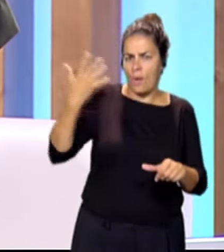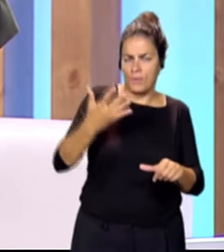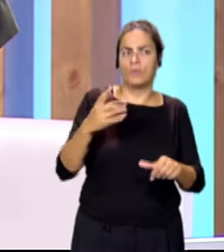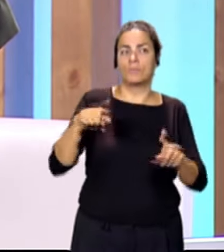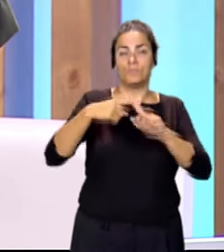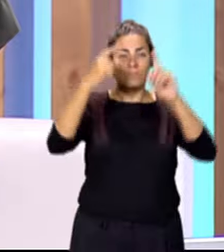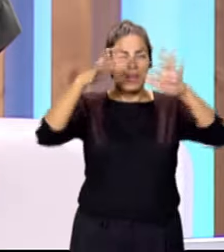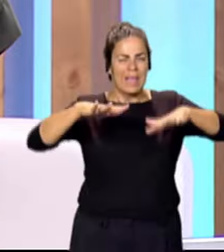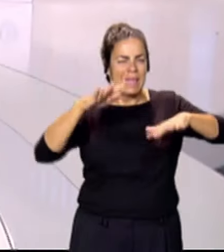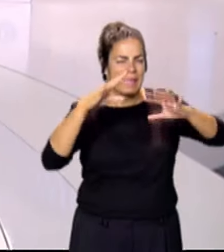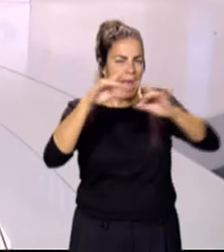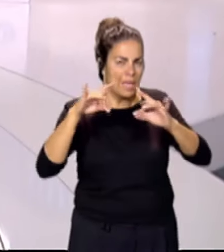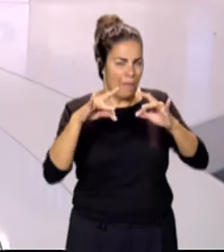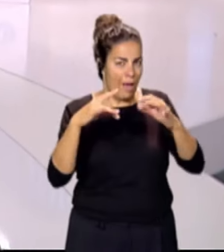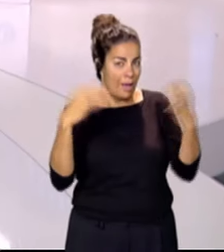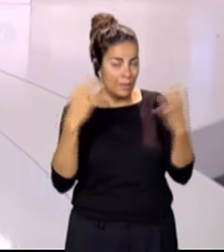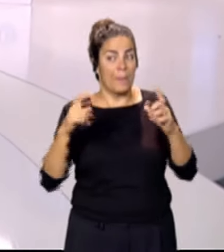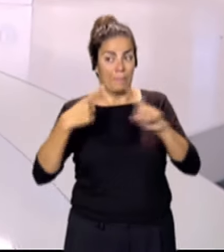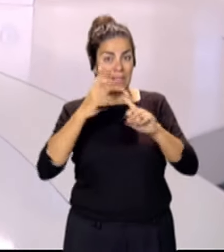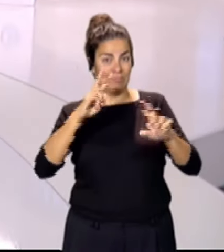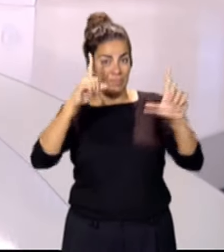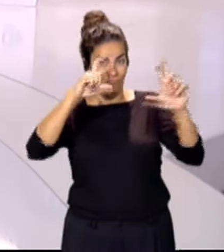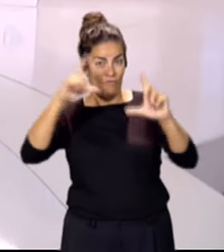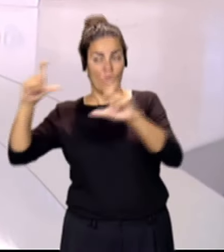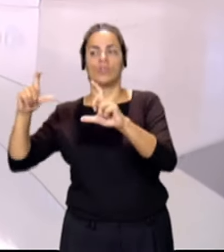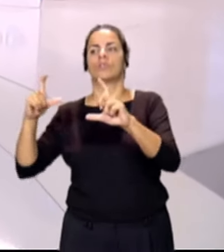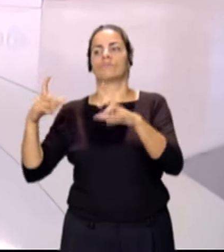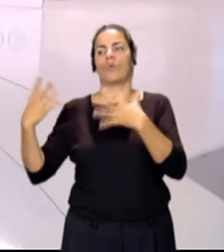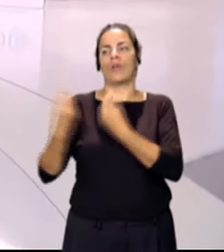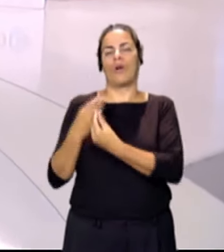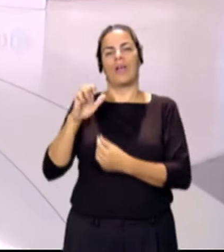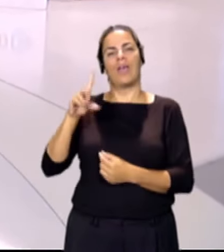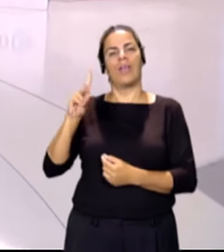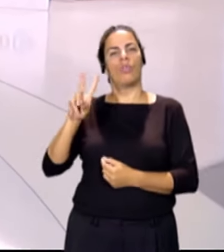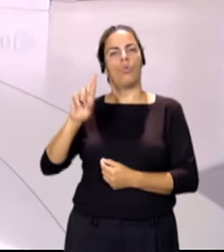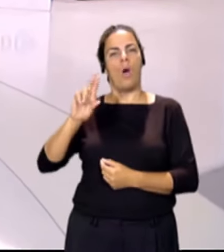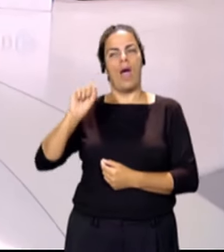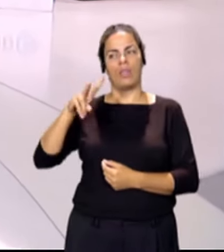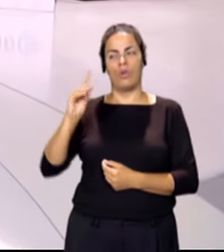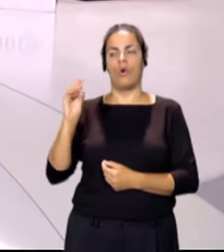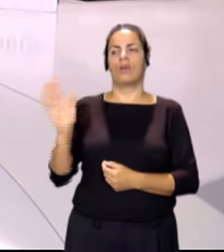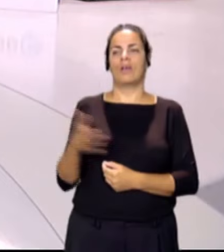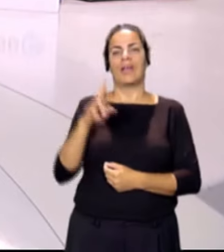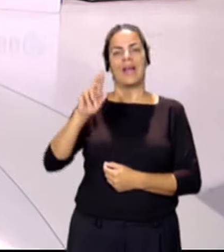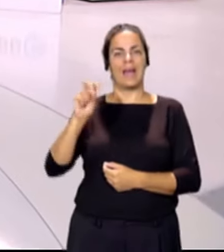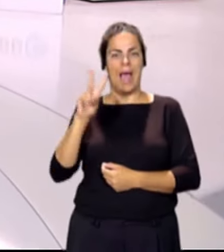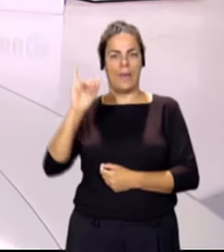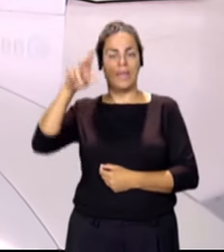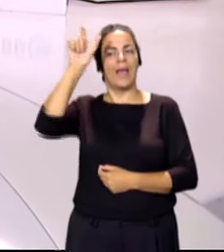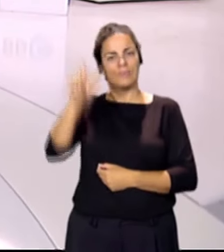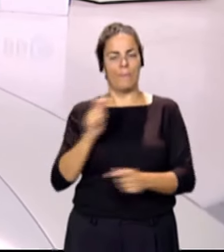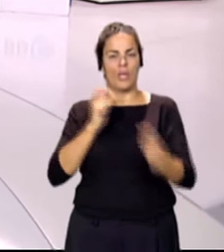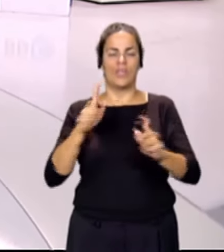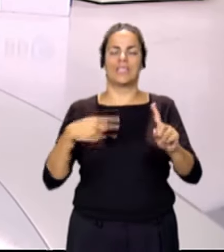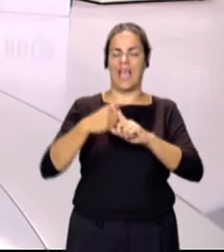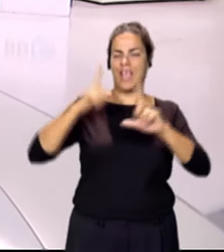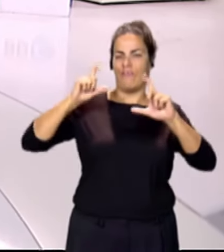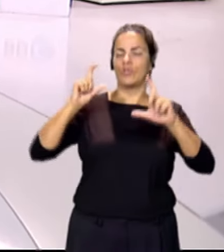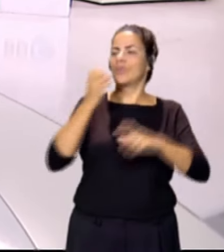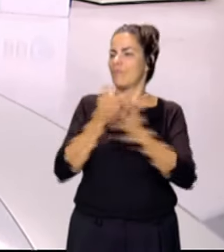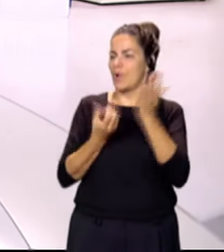fotografías lo vamos a hacer junto a Eduardo rabina que es periodista y fotógrafo Eduardo qué tal Muy buenos días Muy buenos días Además hoy estás aquí para